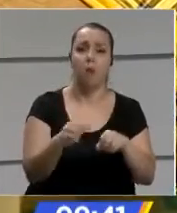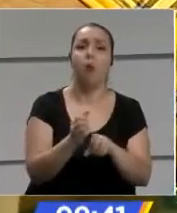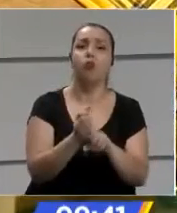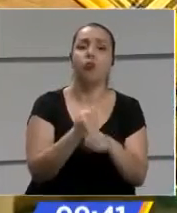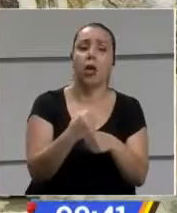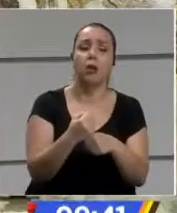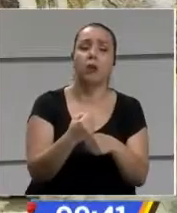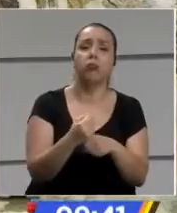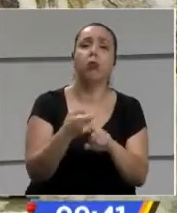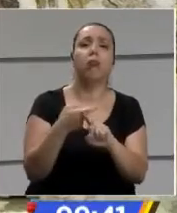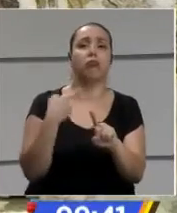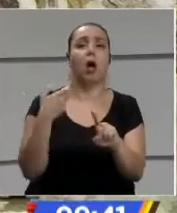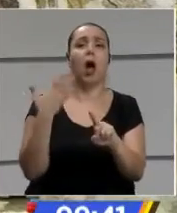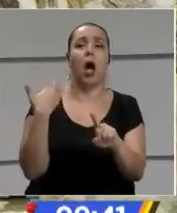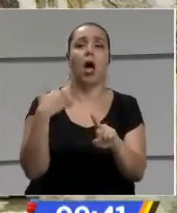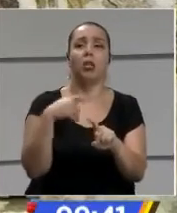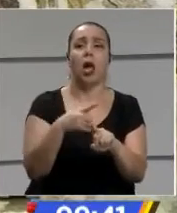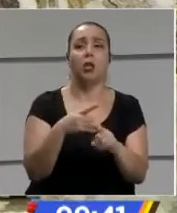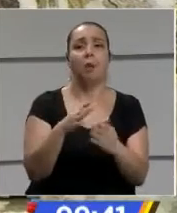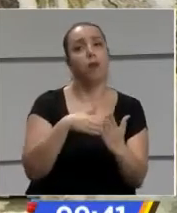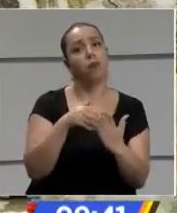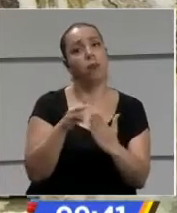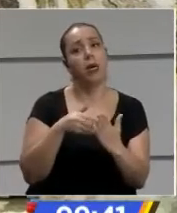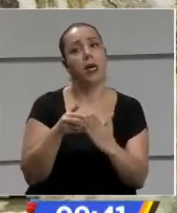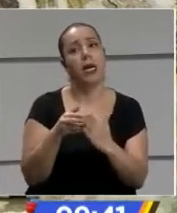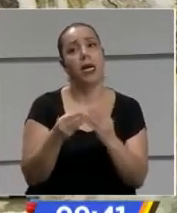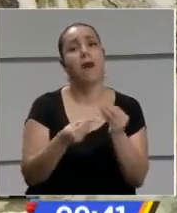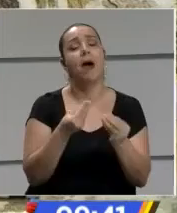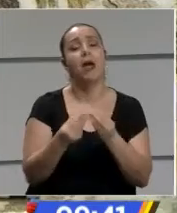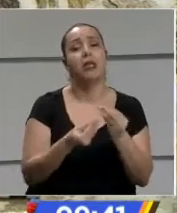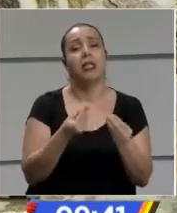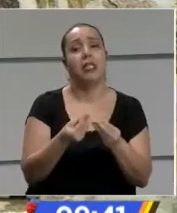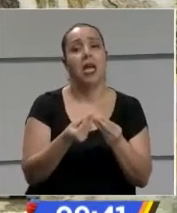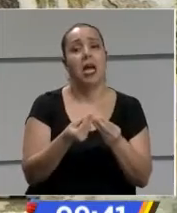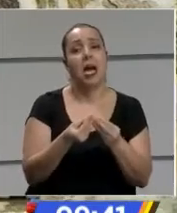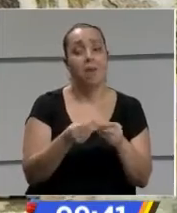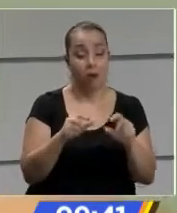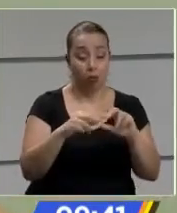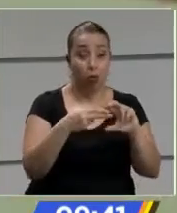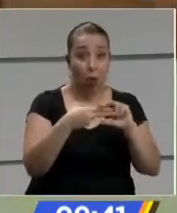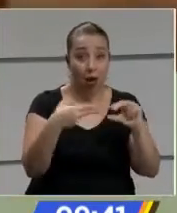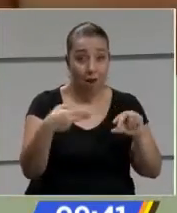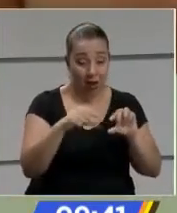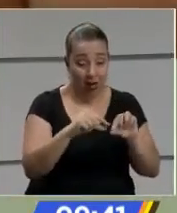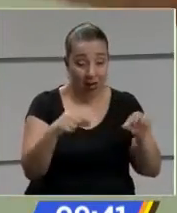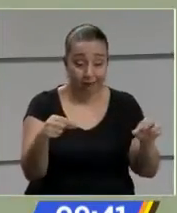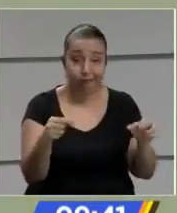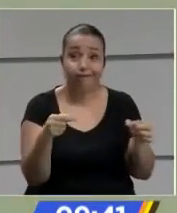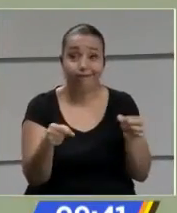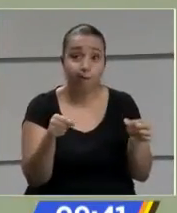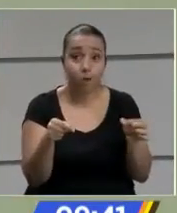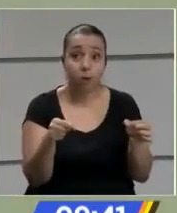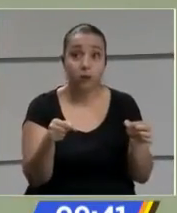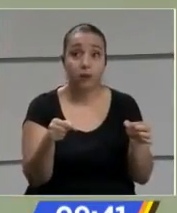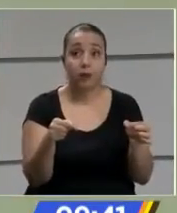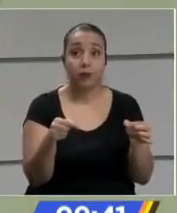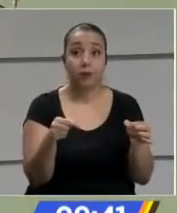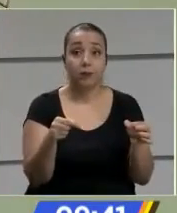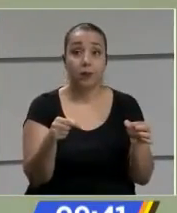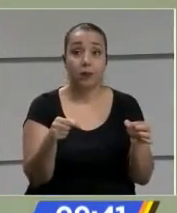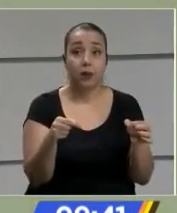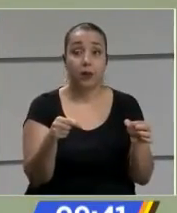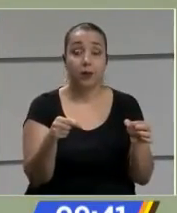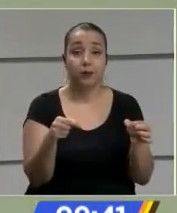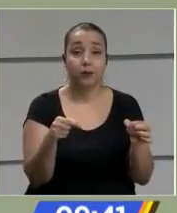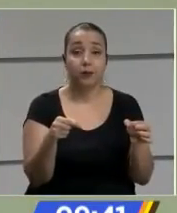el trabajito sin necesidad de que estén coloreados. ¿Qué vamos a hacer? Vamos a medir el rollo de